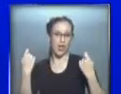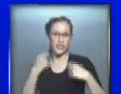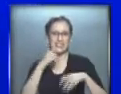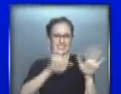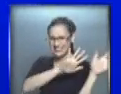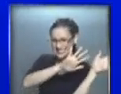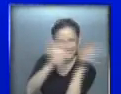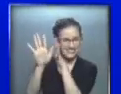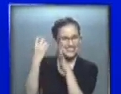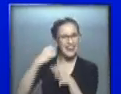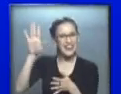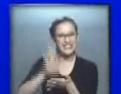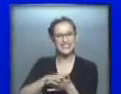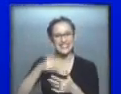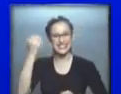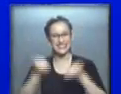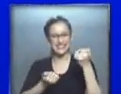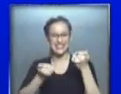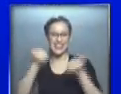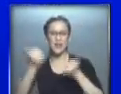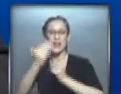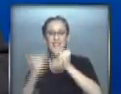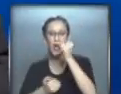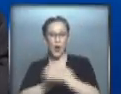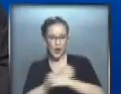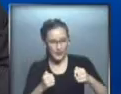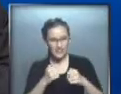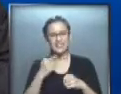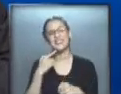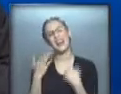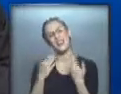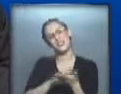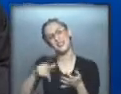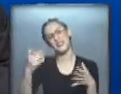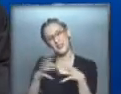imagen de la cabeza hablo de los violadores detenidos en el 88 excel